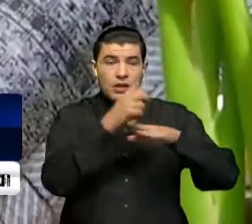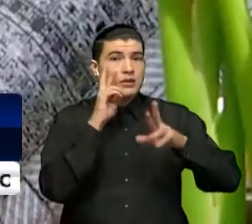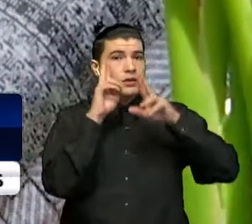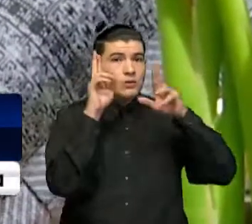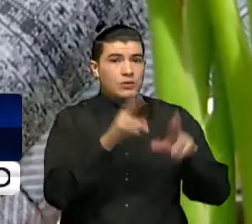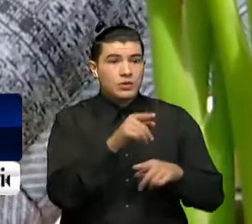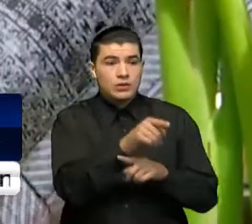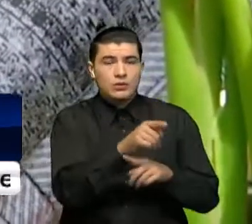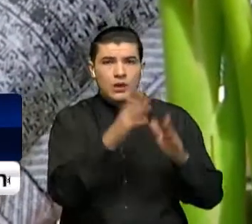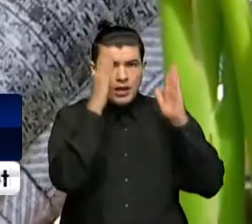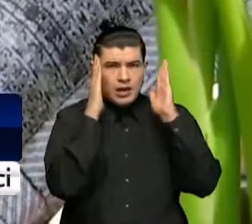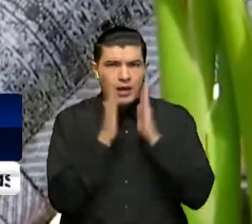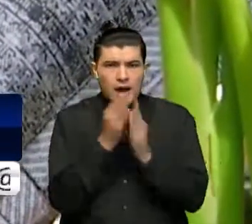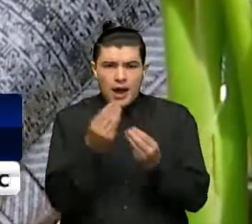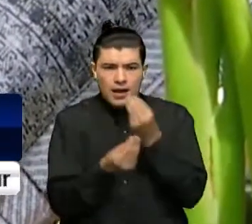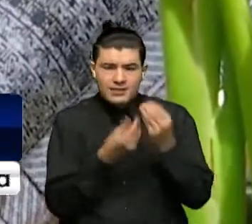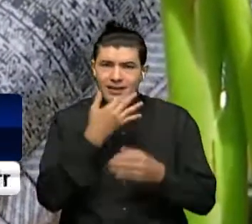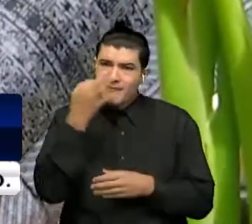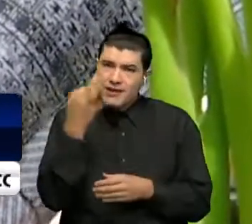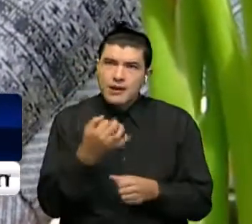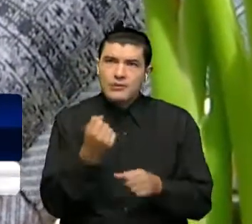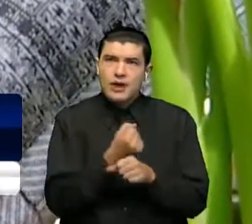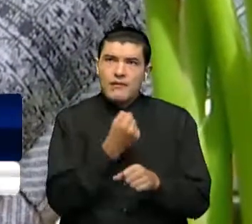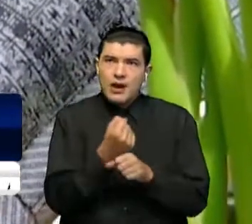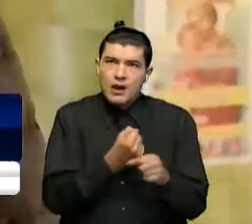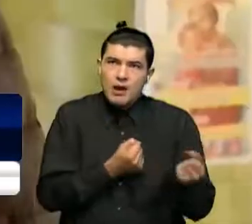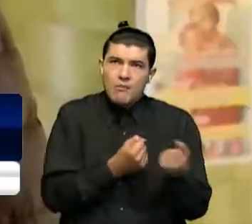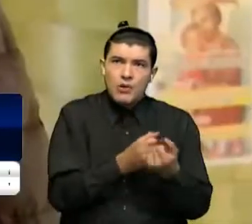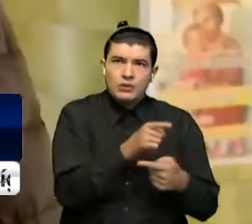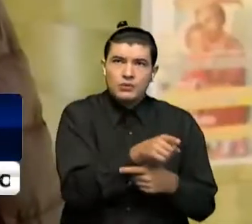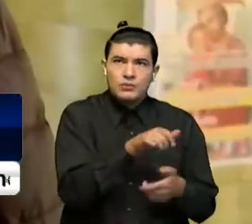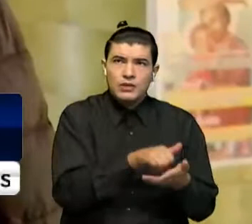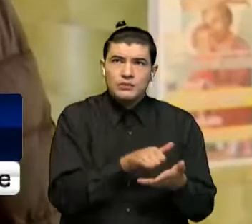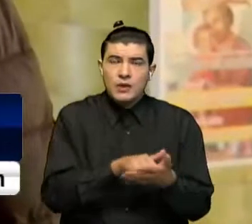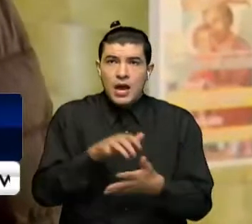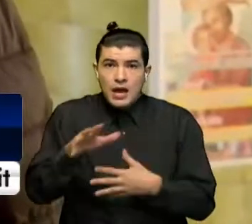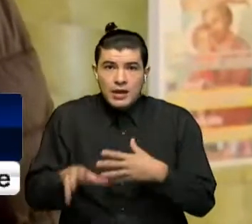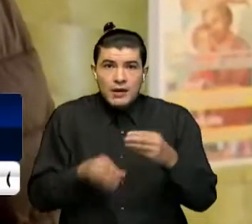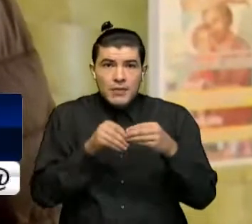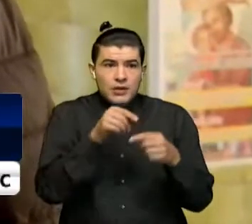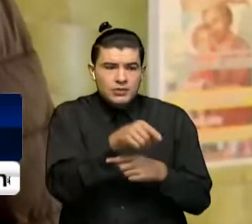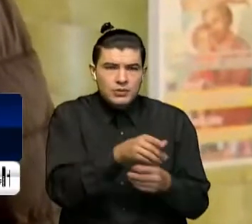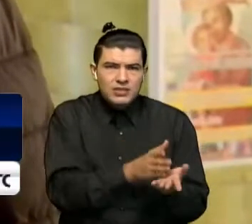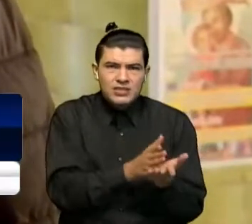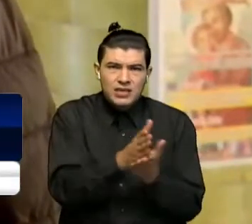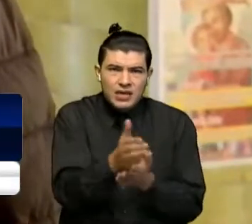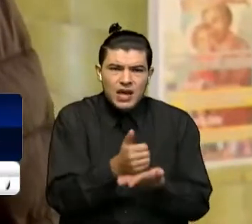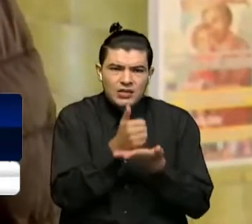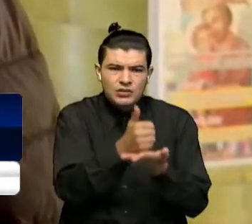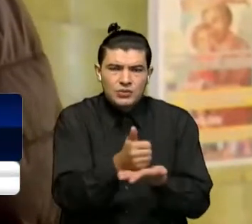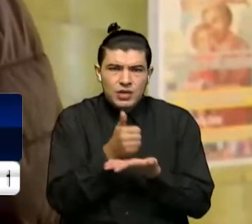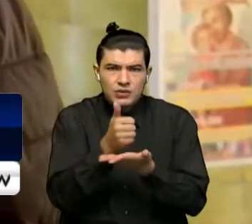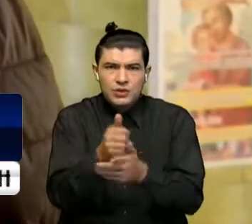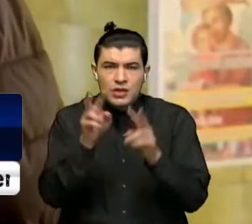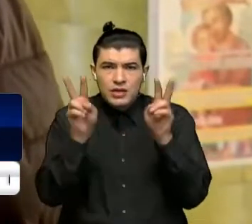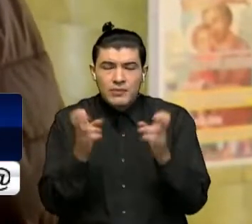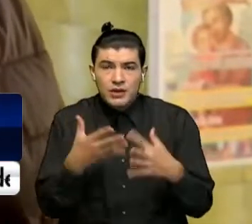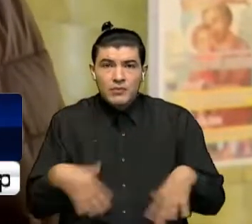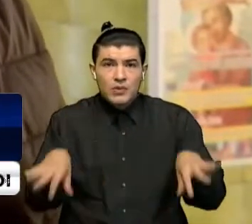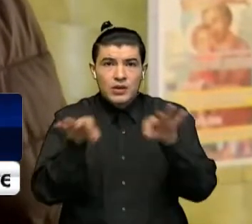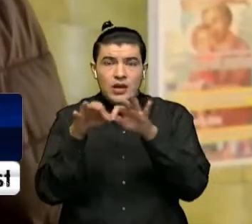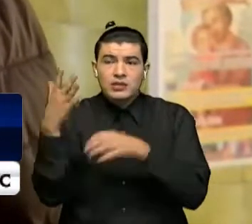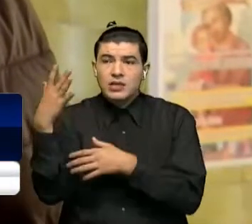que las hermanas realizan y esa suma del señor gobernador sigue ayudando de forma importante son